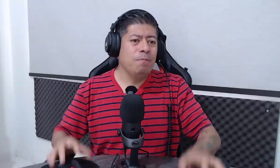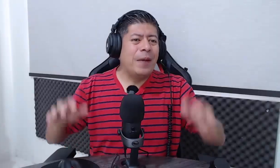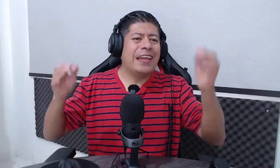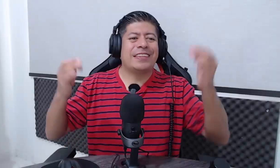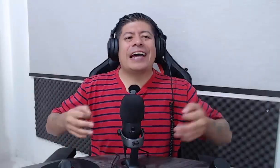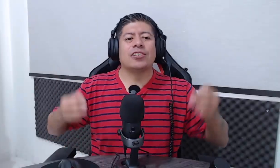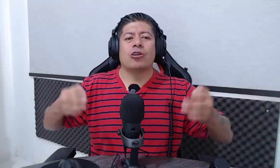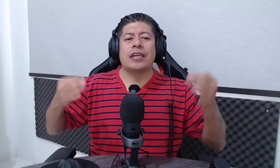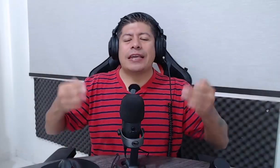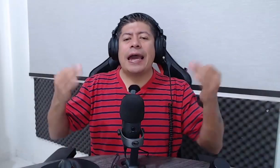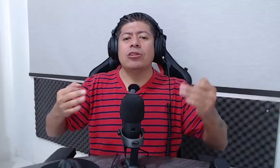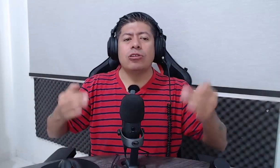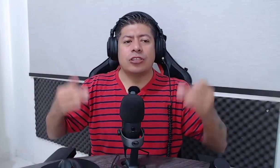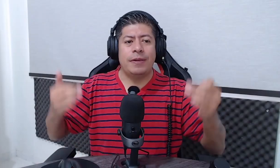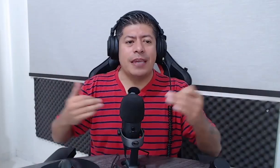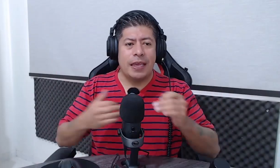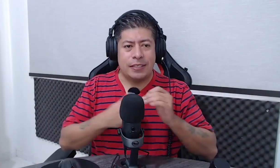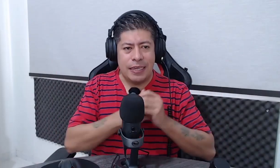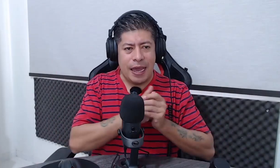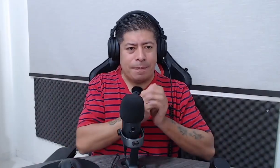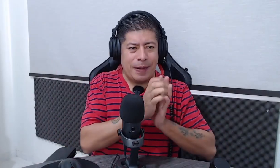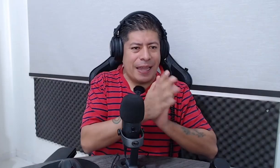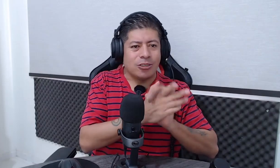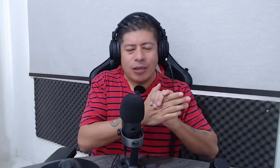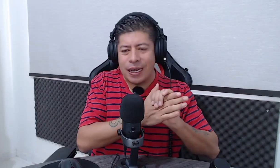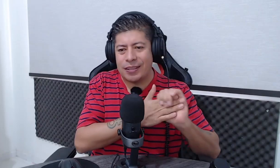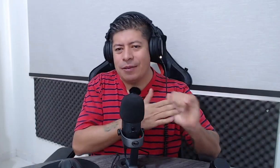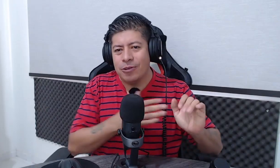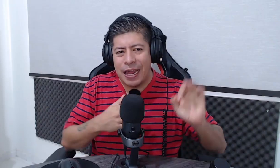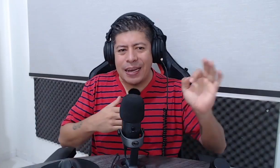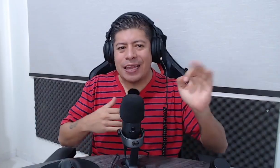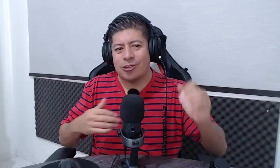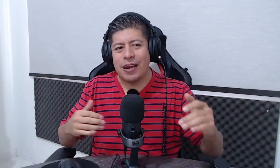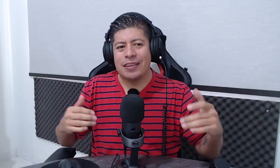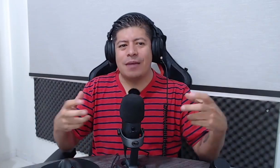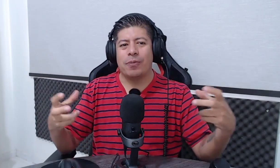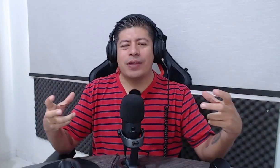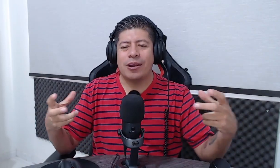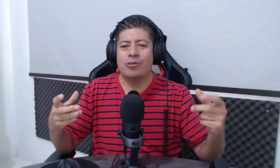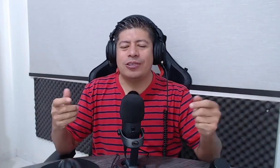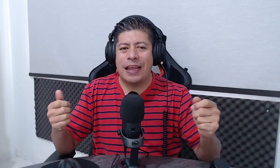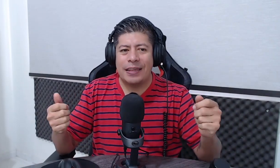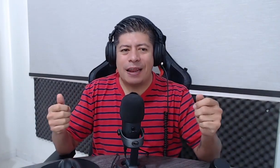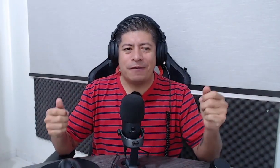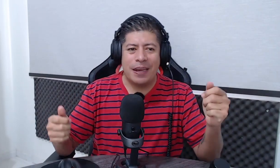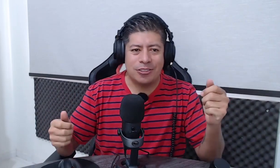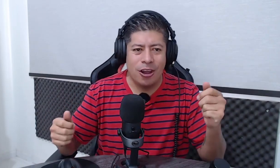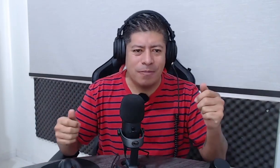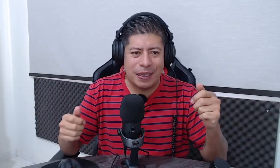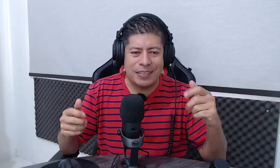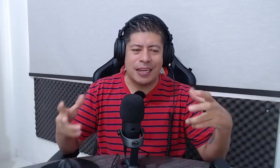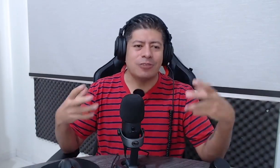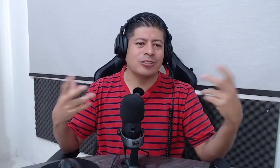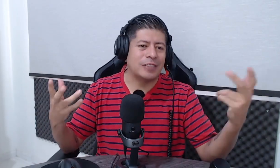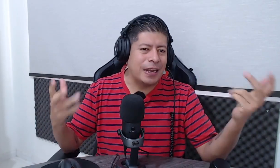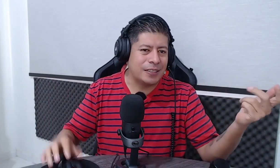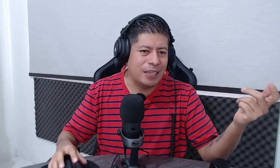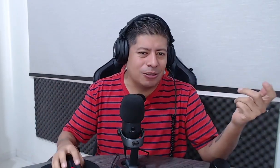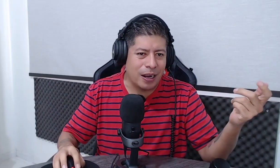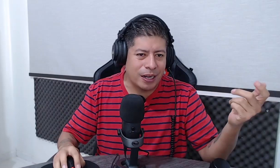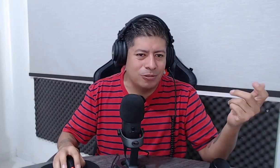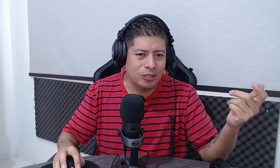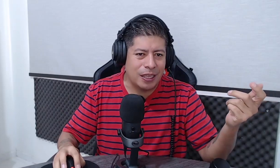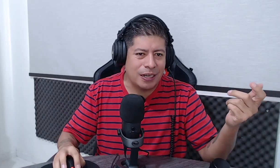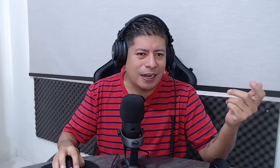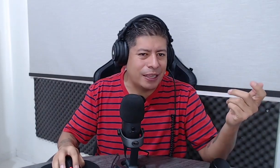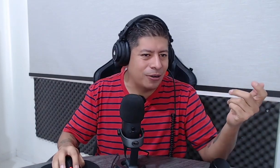Hay un pleitazo. Ricardo Sevilla decía: pleito en el Tribunal Electoral del Poder Judicial de la Federación. Magistrados están exigiendo